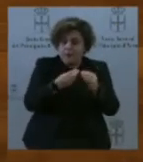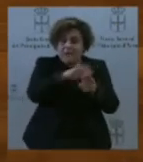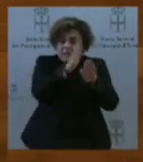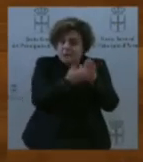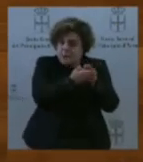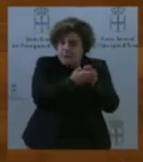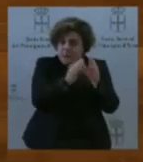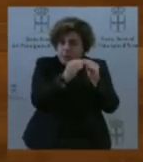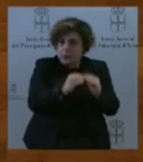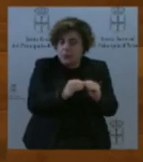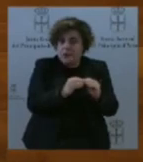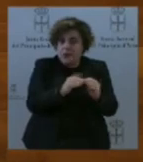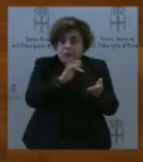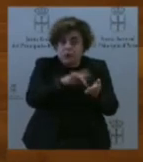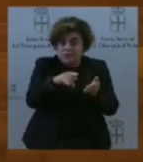proyectos concretos